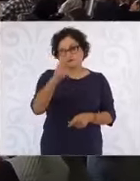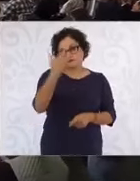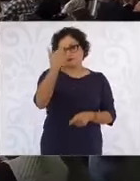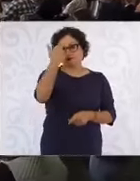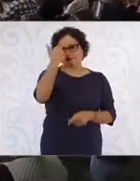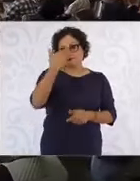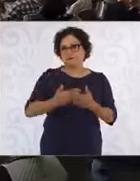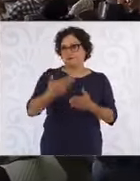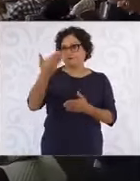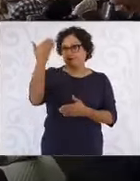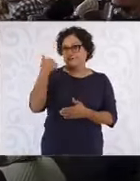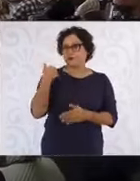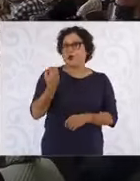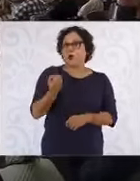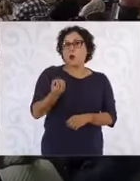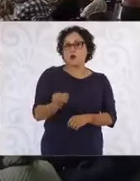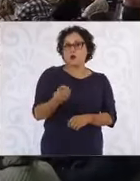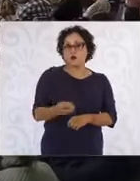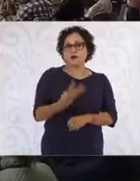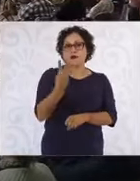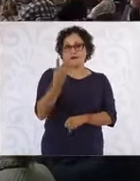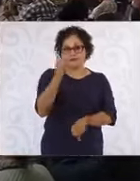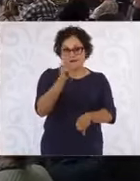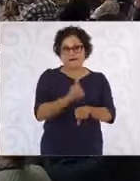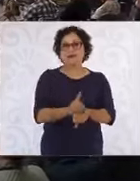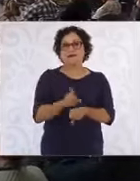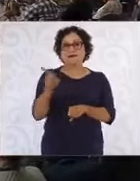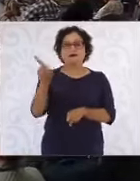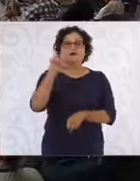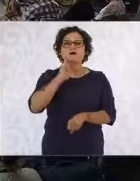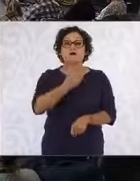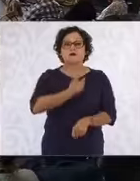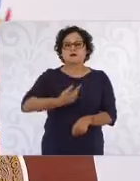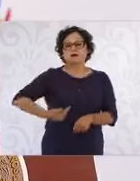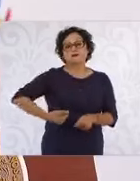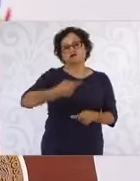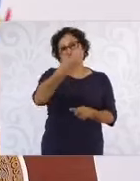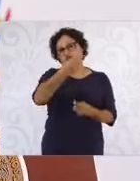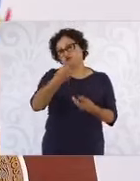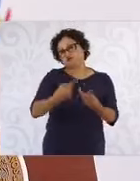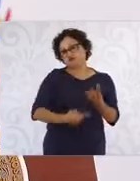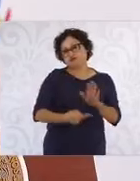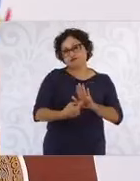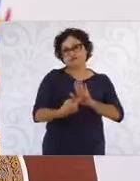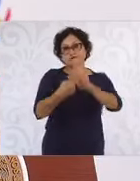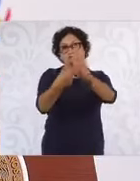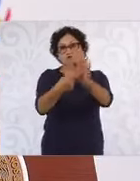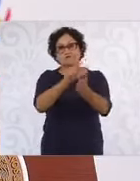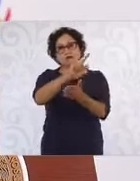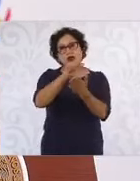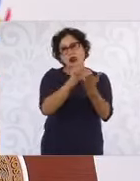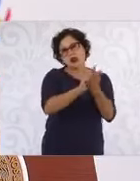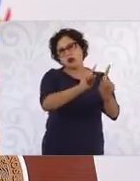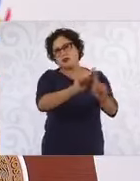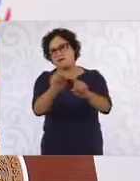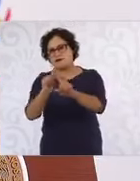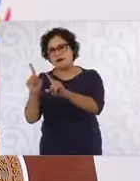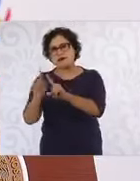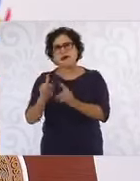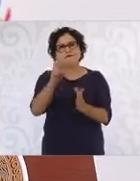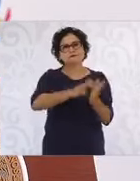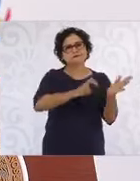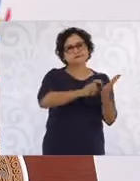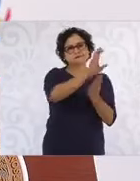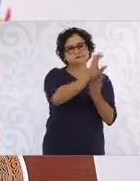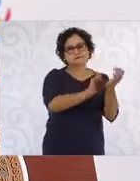la presidenta presentó una serie de reformas a la Constitución y por supuesto también leyes secundarias en materia